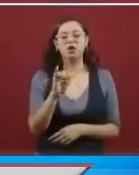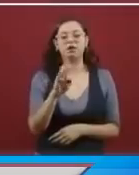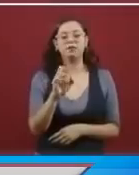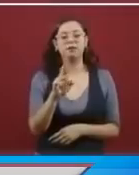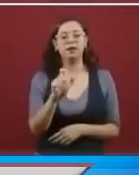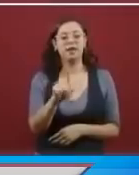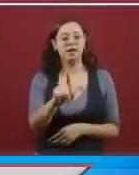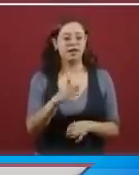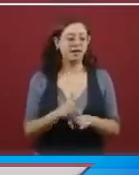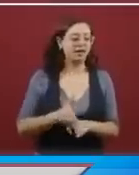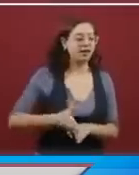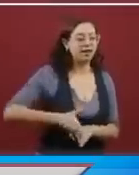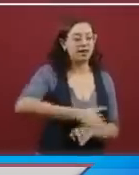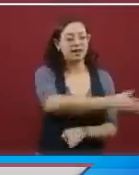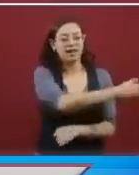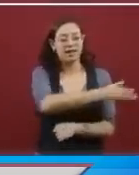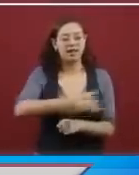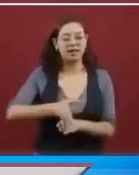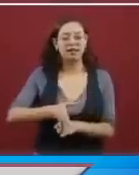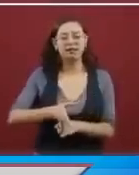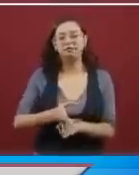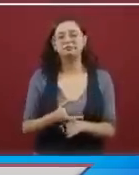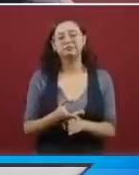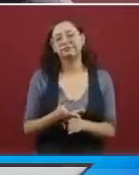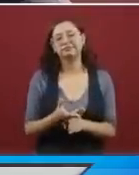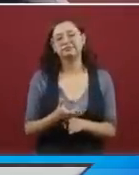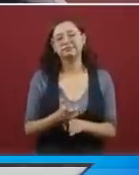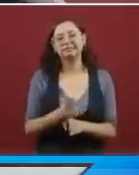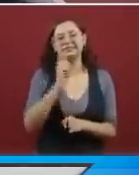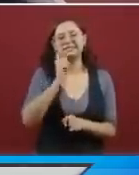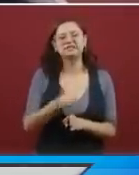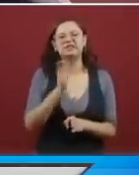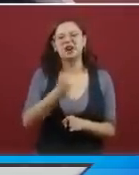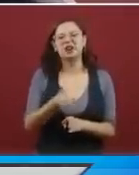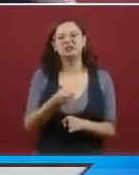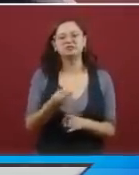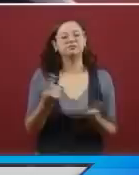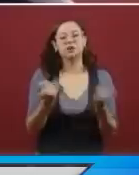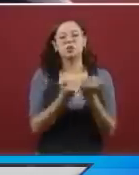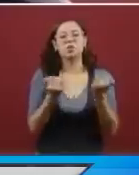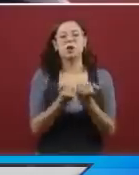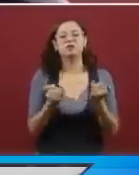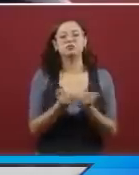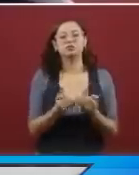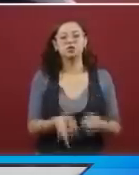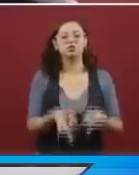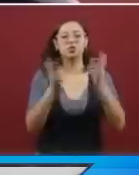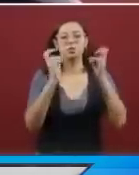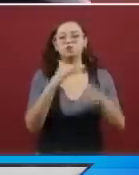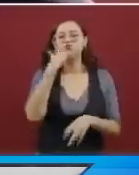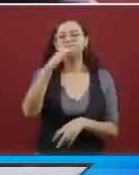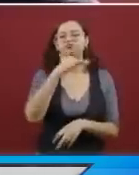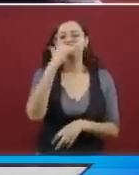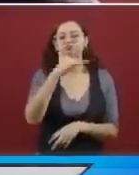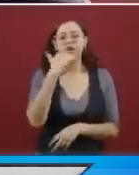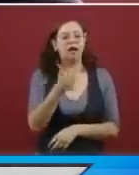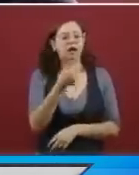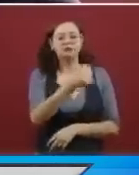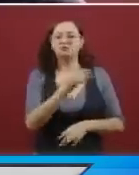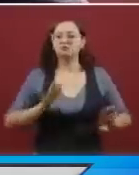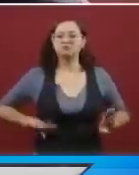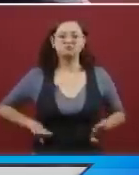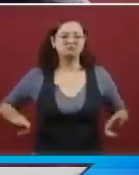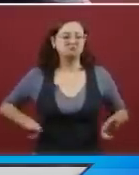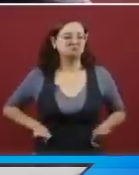es equivalente, es sinónimo de pillaje, de corrupción. La política neoliberal es sinónimo